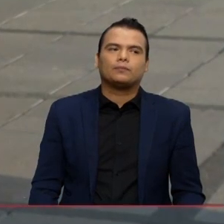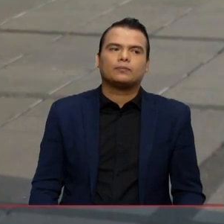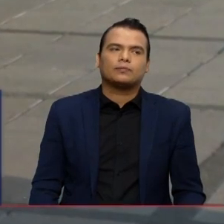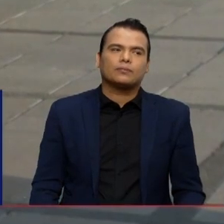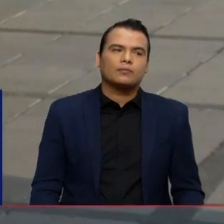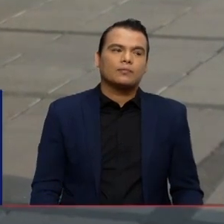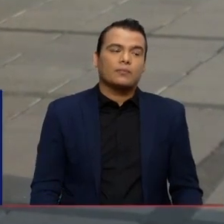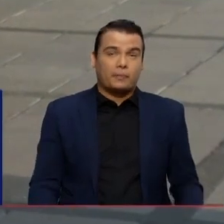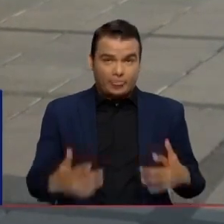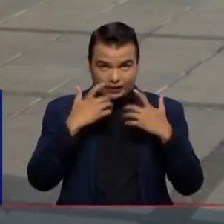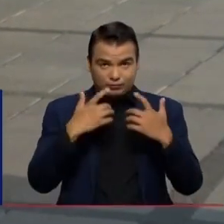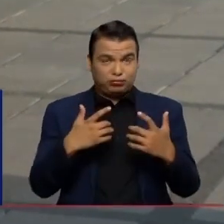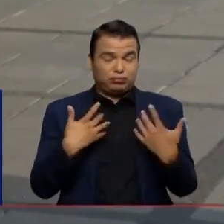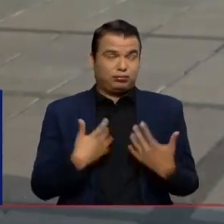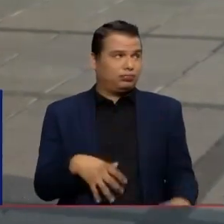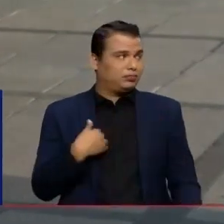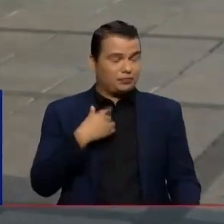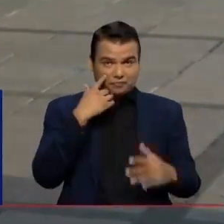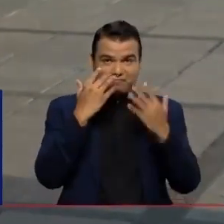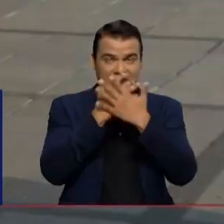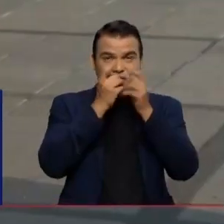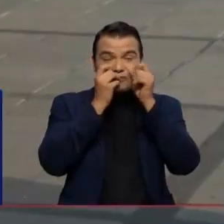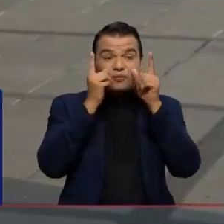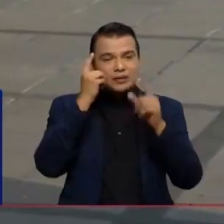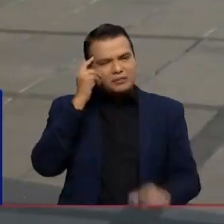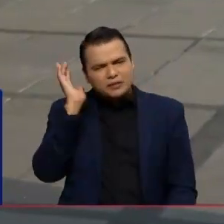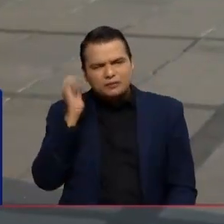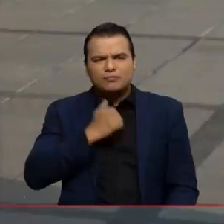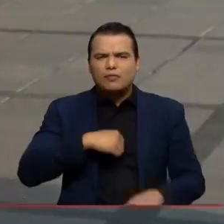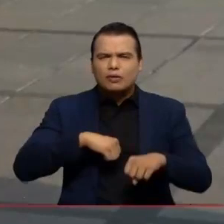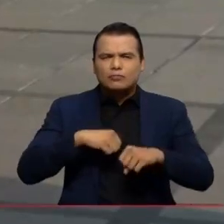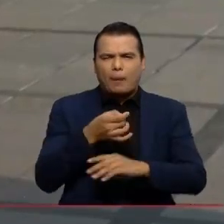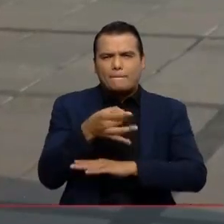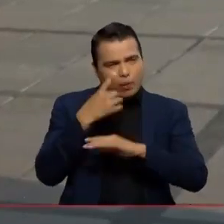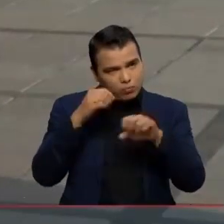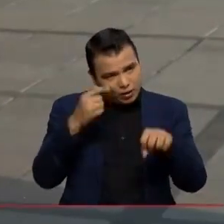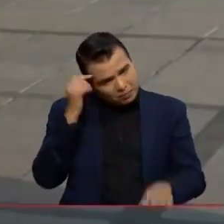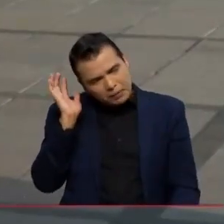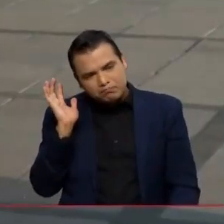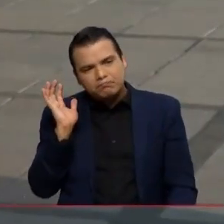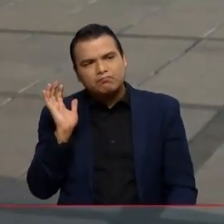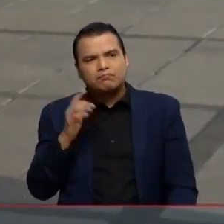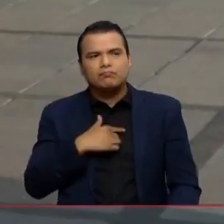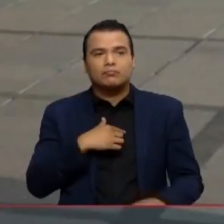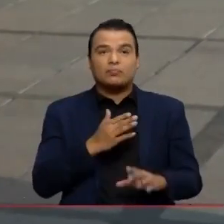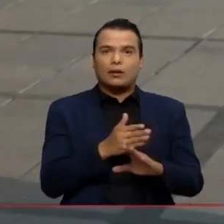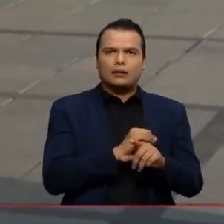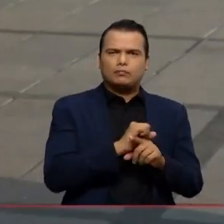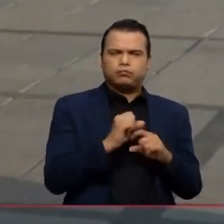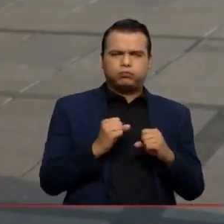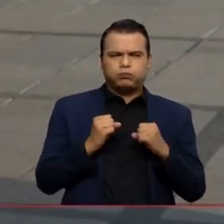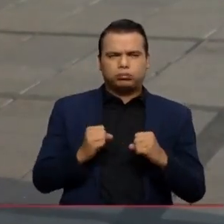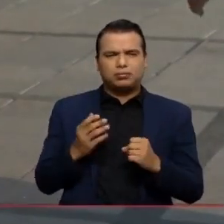Bueno, la verdad fue una gran sorpresa para mí. Yo sabía que tenía unas grandes posibilidades en esta prueba. Venía muy bien preparada, venía de